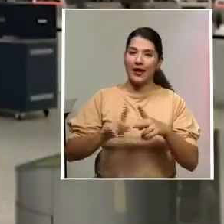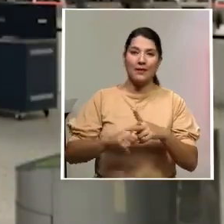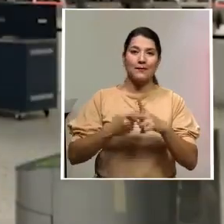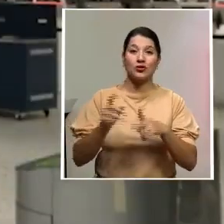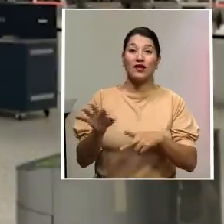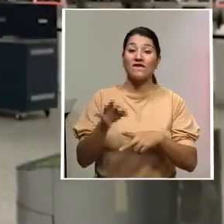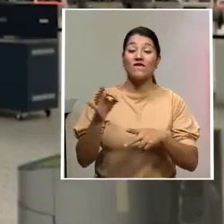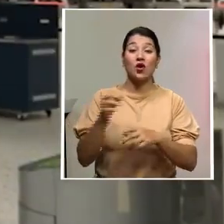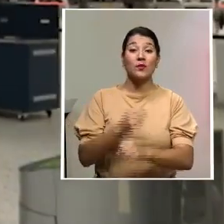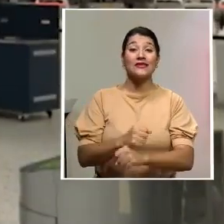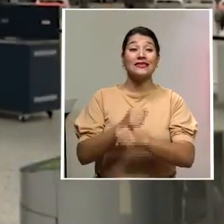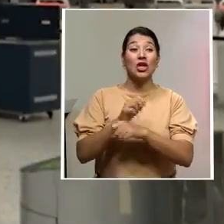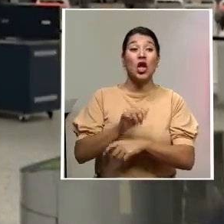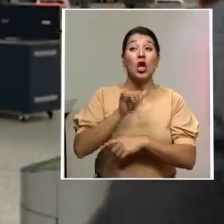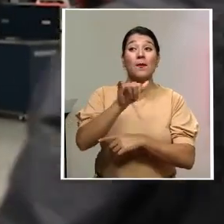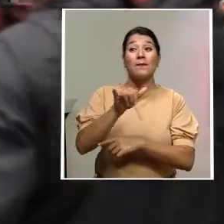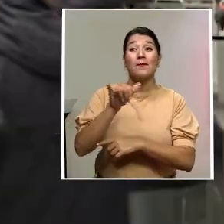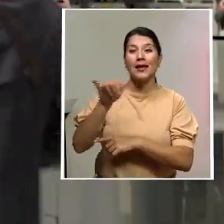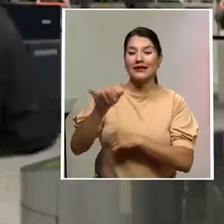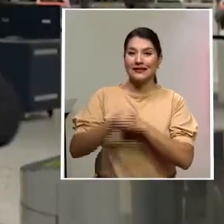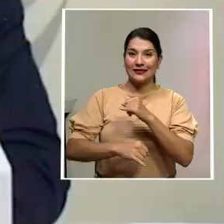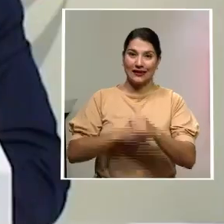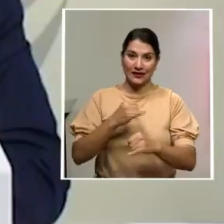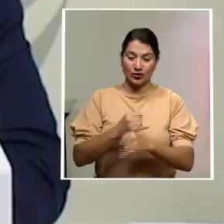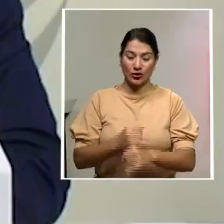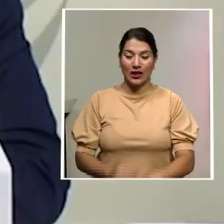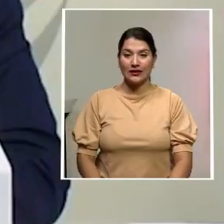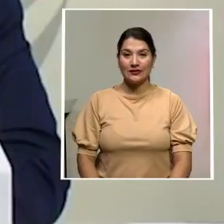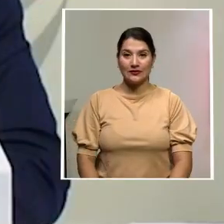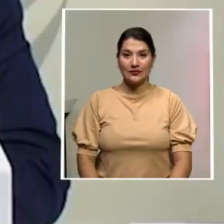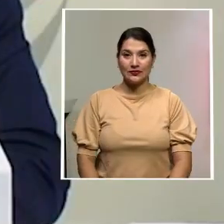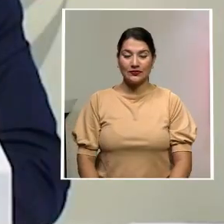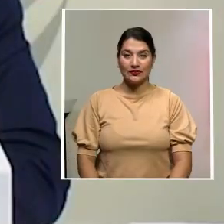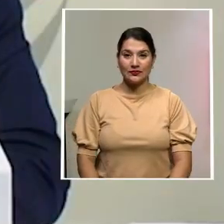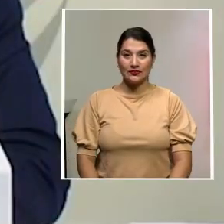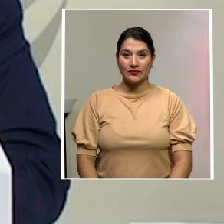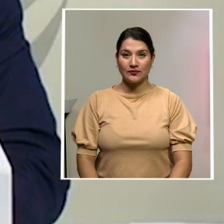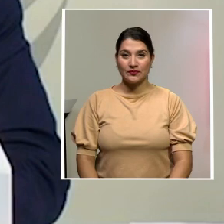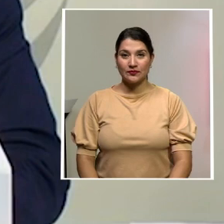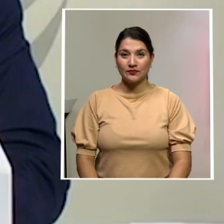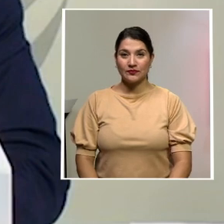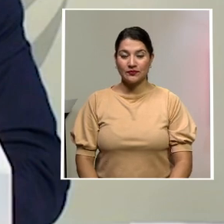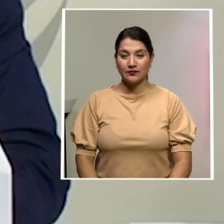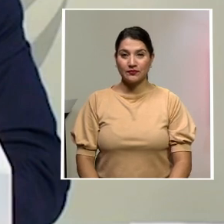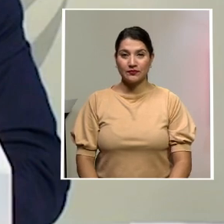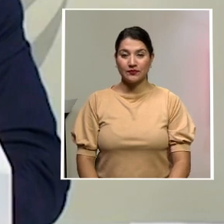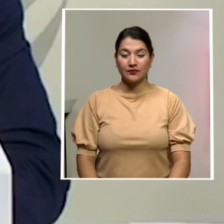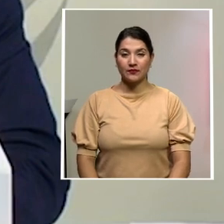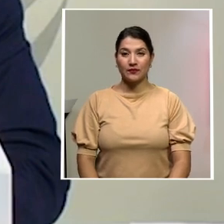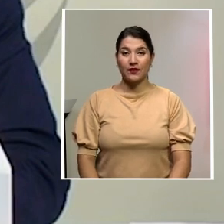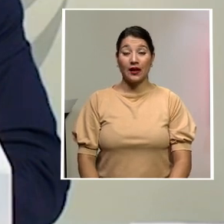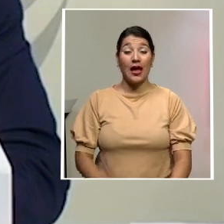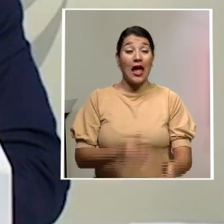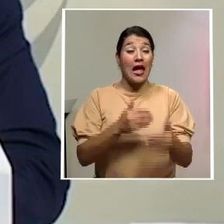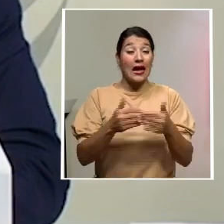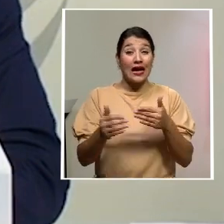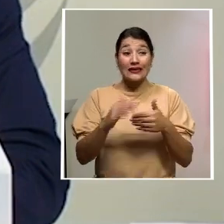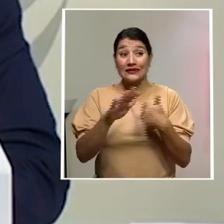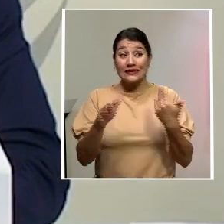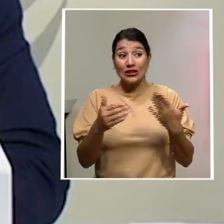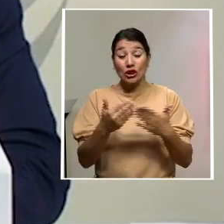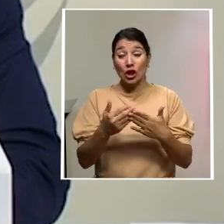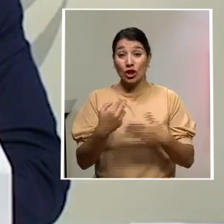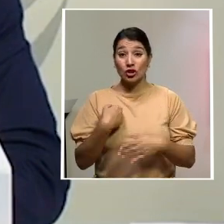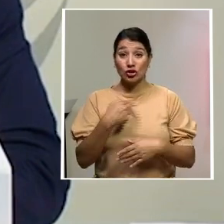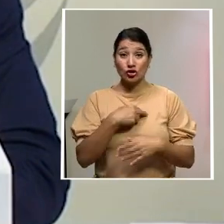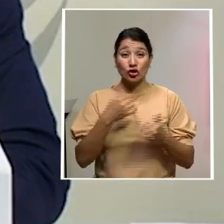viajes internacionales no esenciales. La mayoría de nosotros todavía